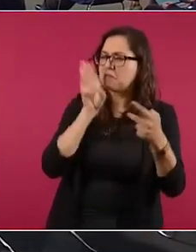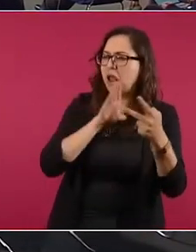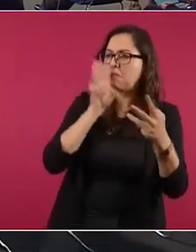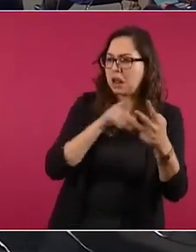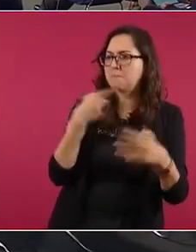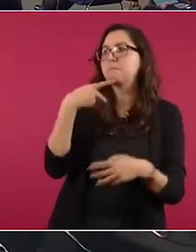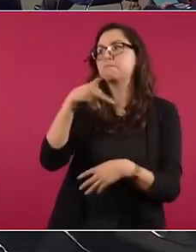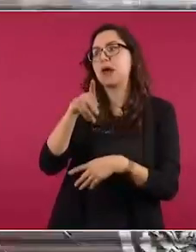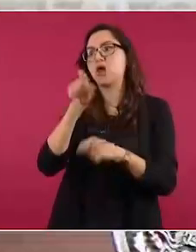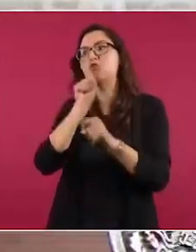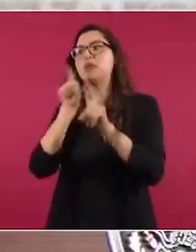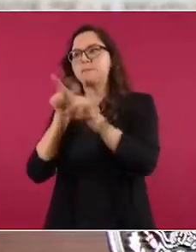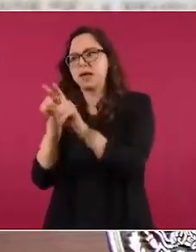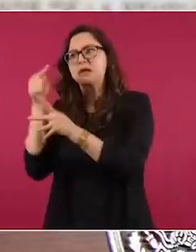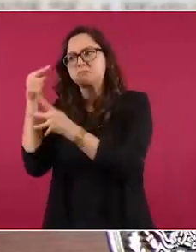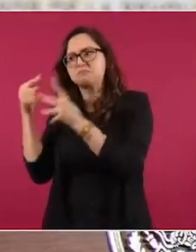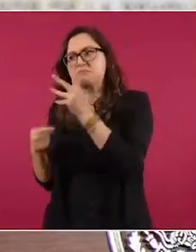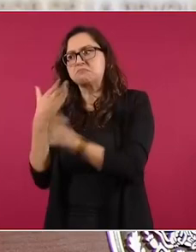todo está mal.